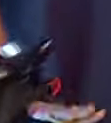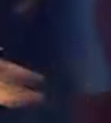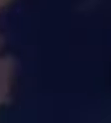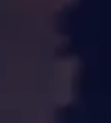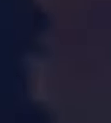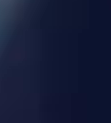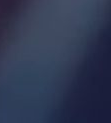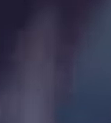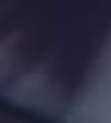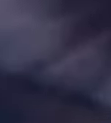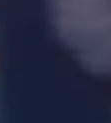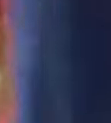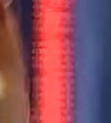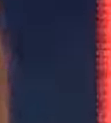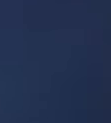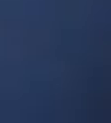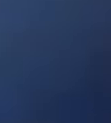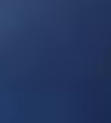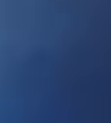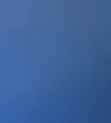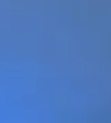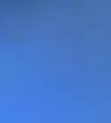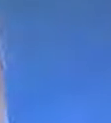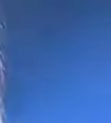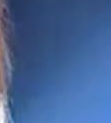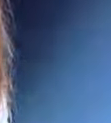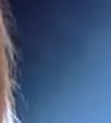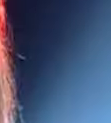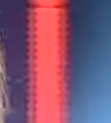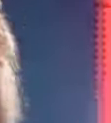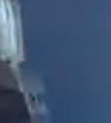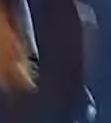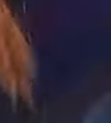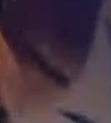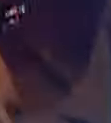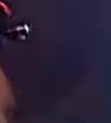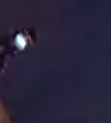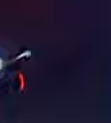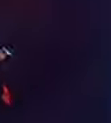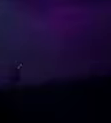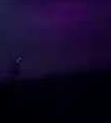viajando los dos con máximo confort,